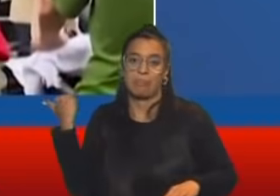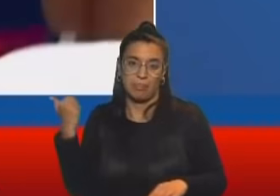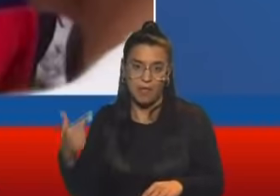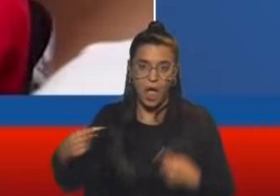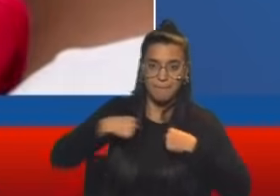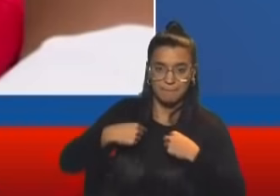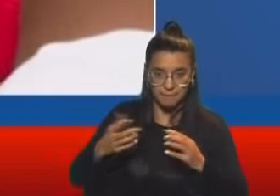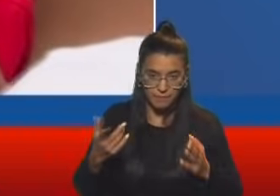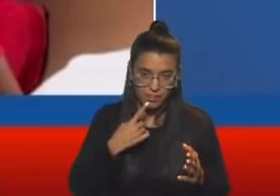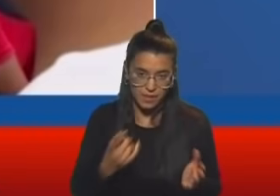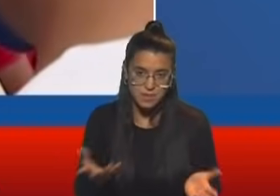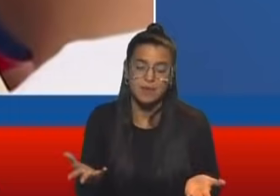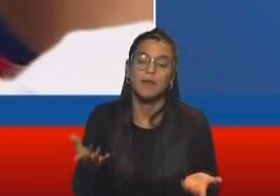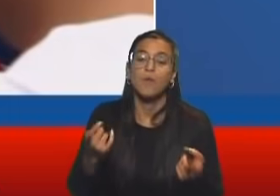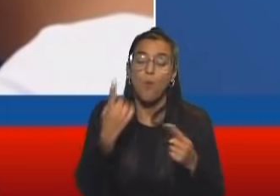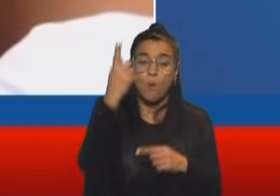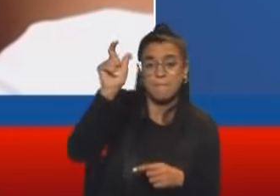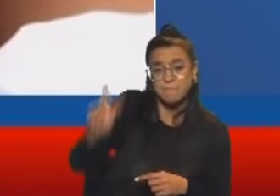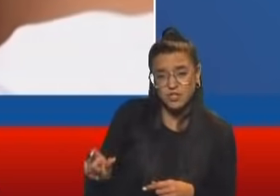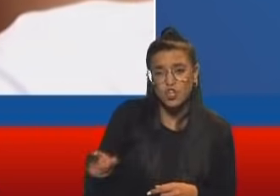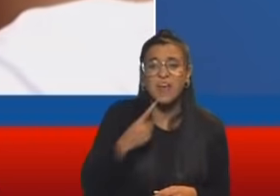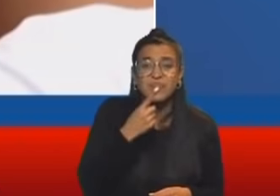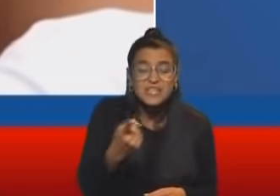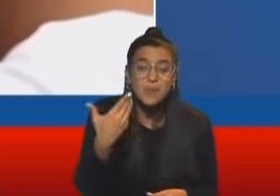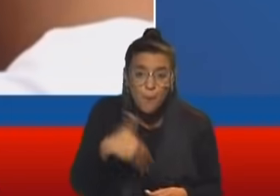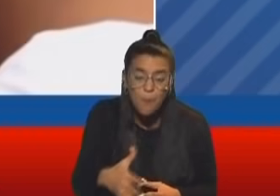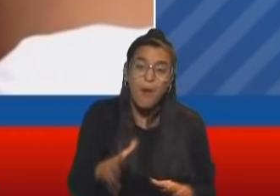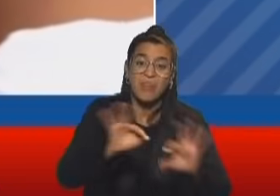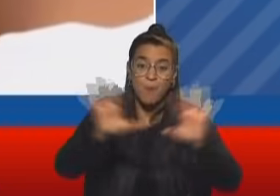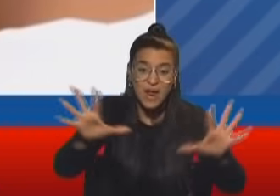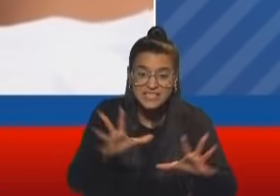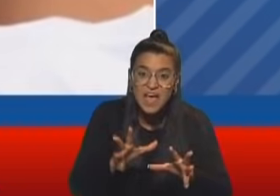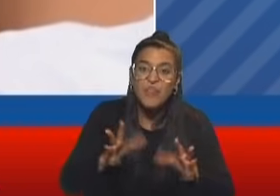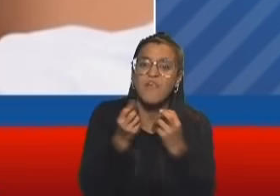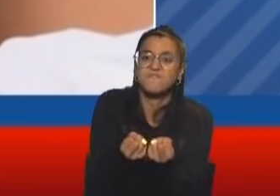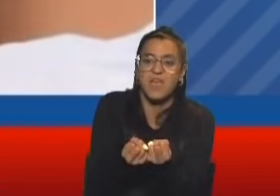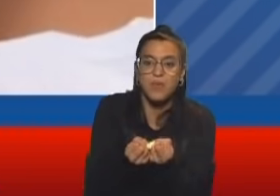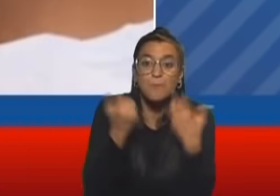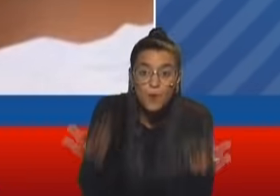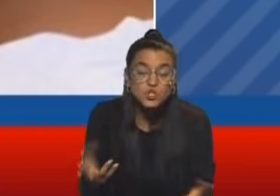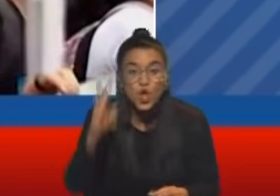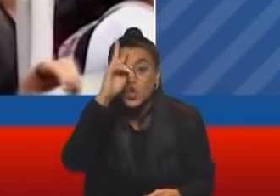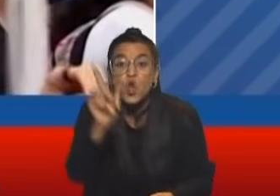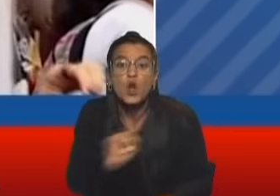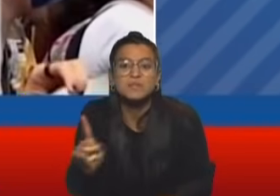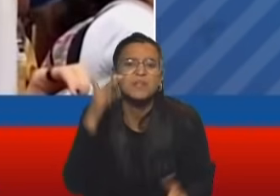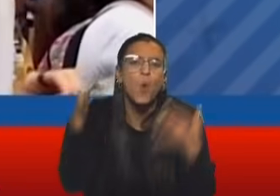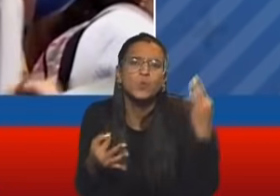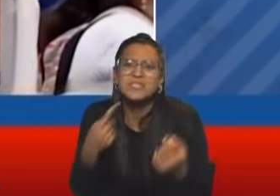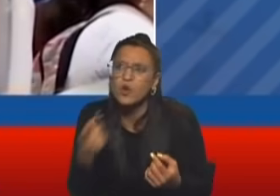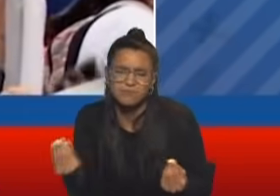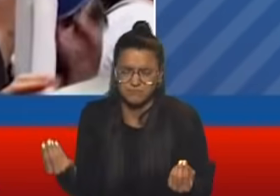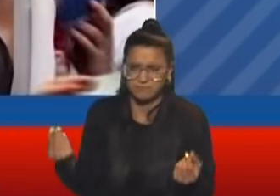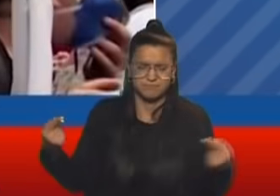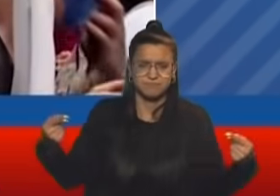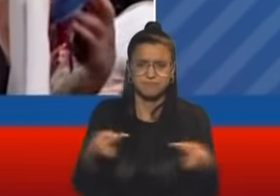pero y una persona que dice que va a defender la democracia y que por eso mismo no va a respetar lo que diga la justicia. No